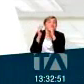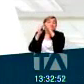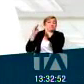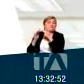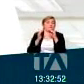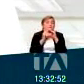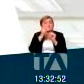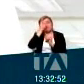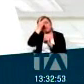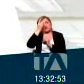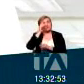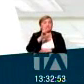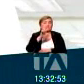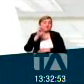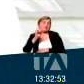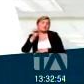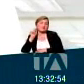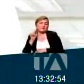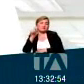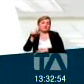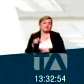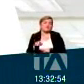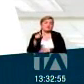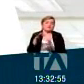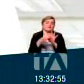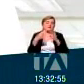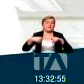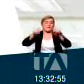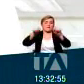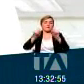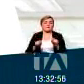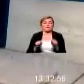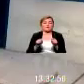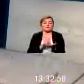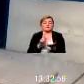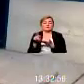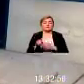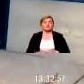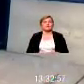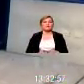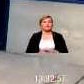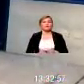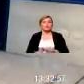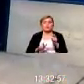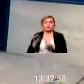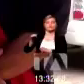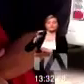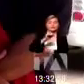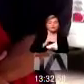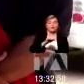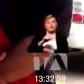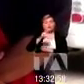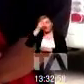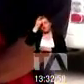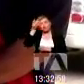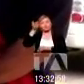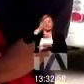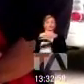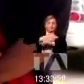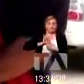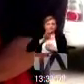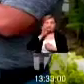que tiene CENEL, 300.000 necesitan o ya hicieron convenios de pago en estos días. Quienes reciban la notificación por valores vencidos desde antes